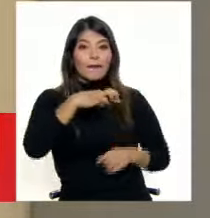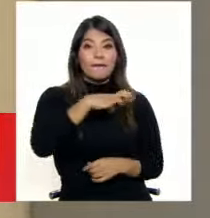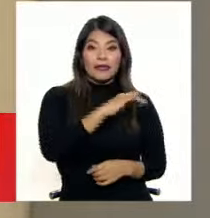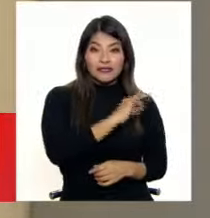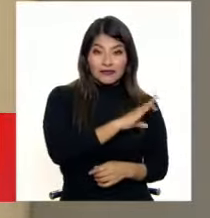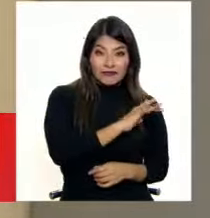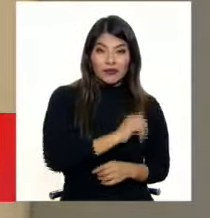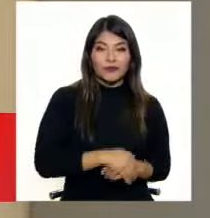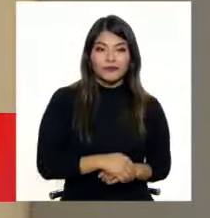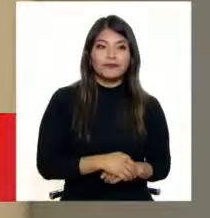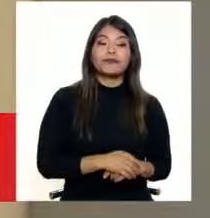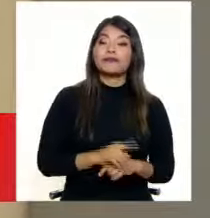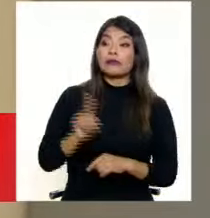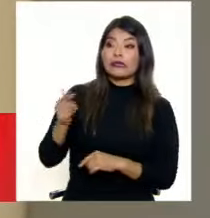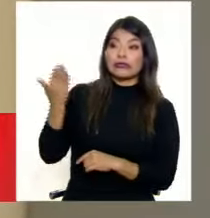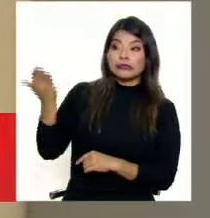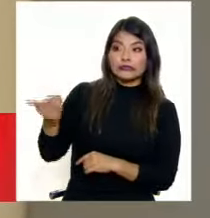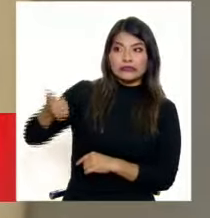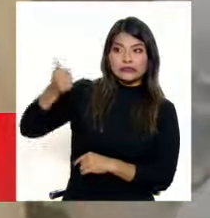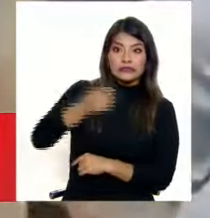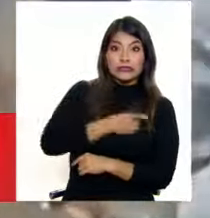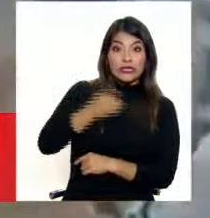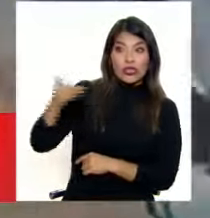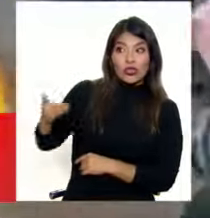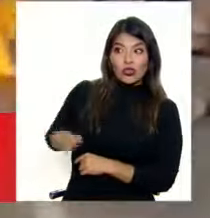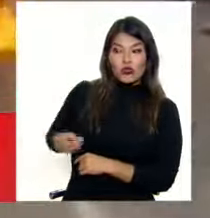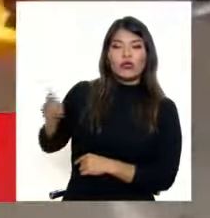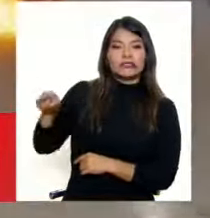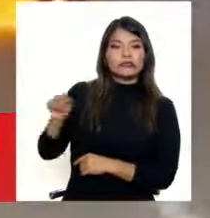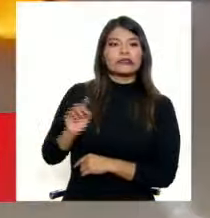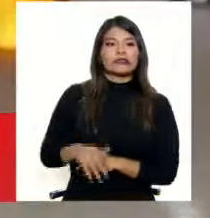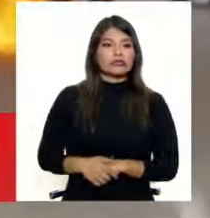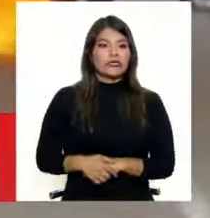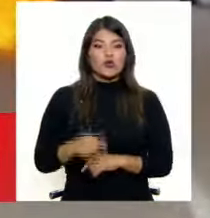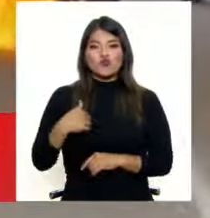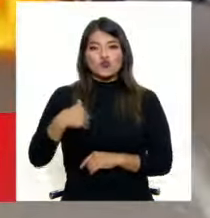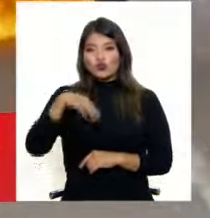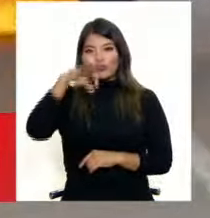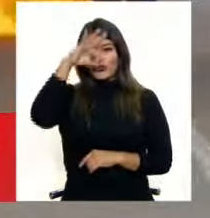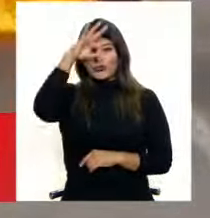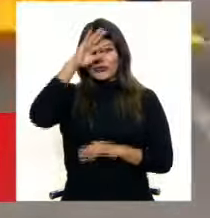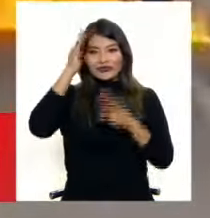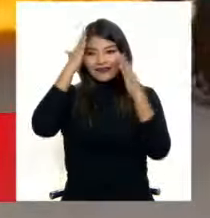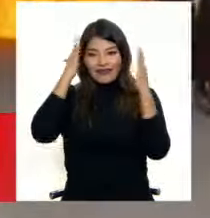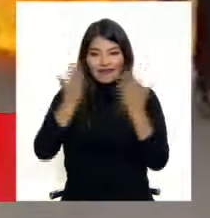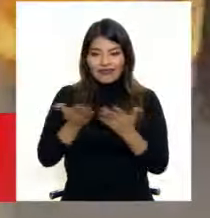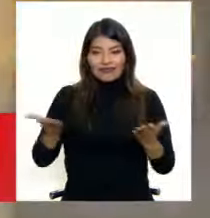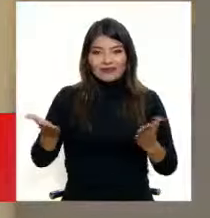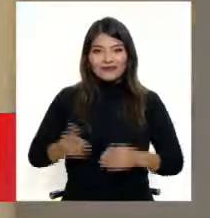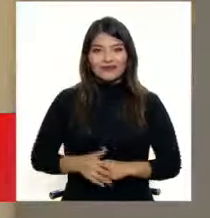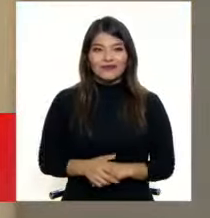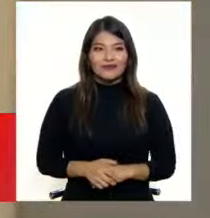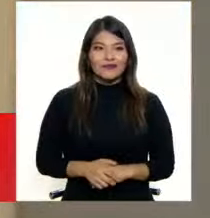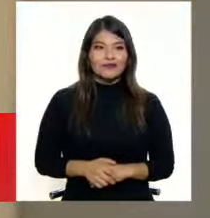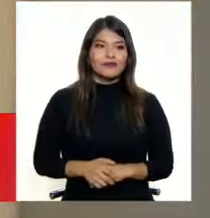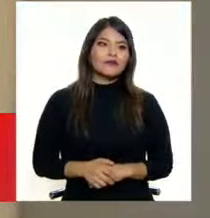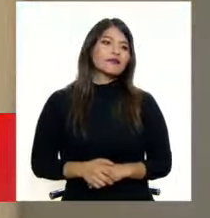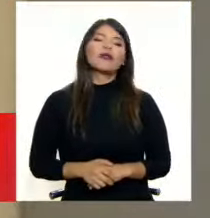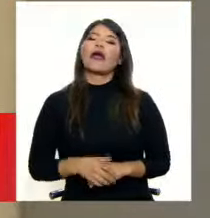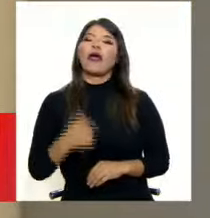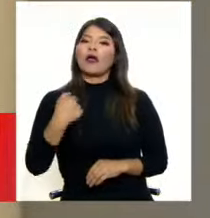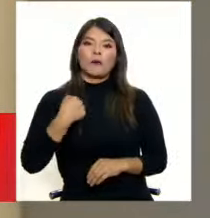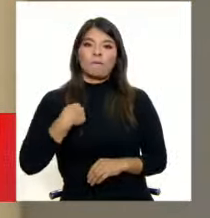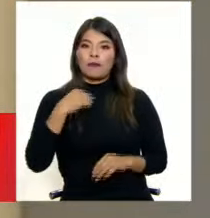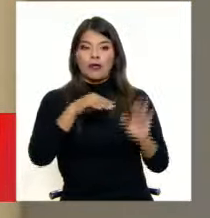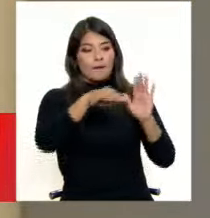directora del mencionado colegio emblemático señaló que desconocía de los hechos no ha sido